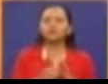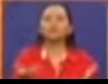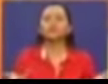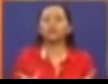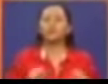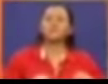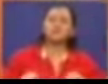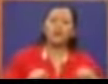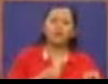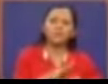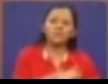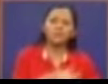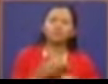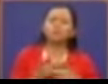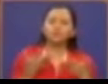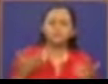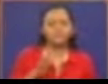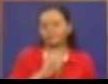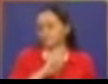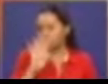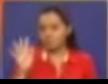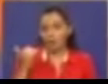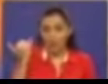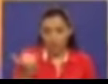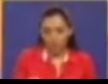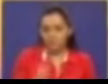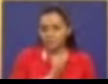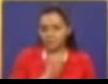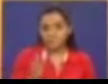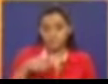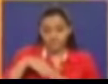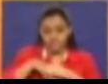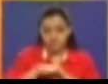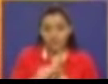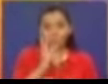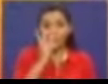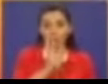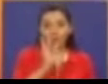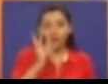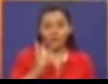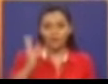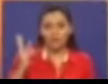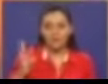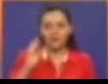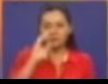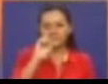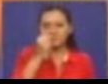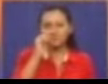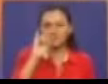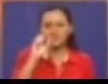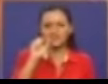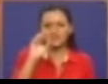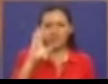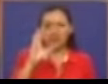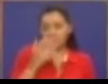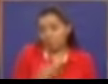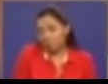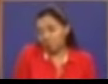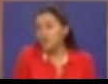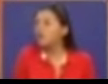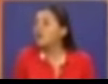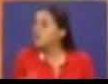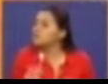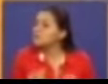mucho trámite y eso es cosa del pasado. Ahora se entra a la página web del SIAP, que será SIAP, porque tienen que